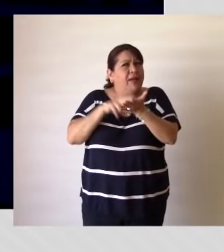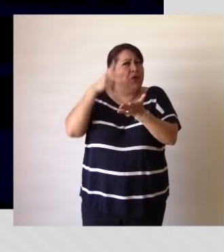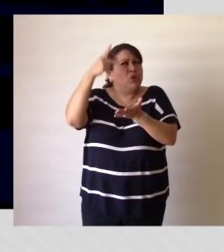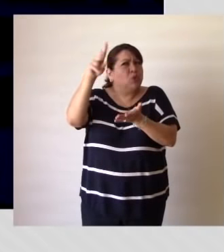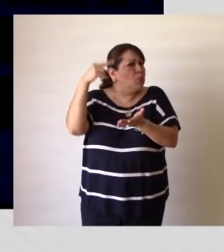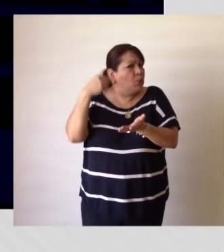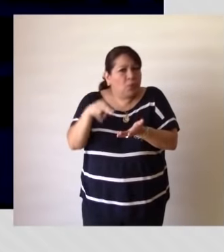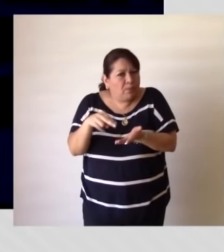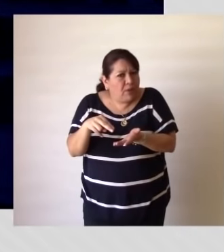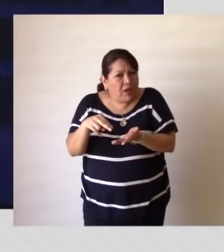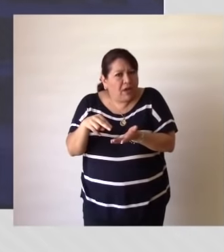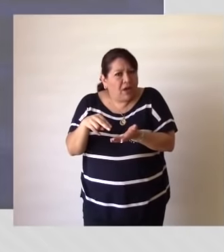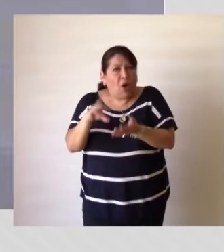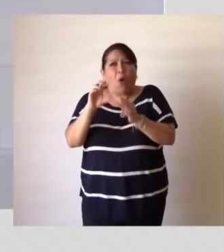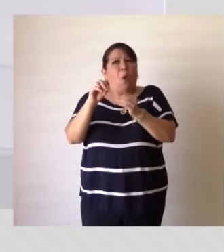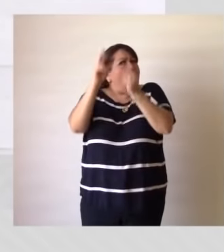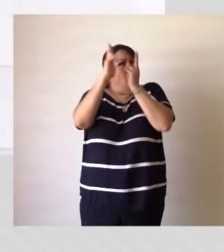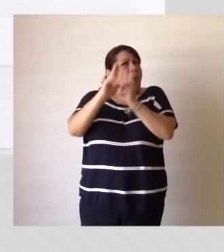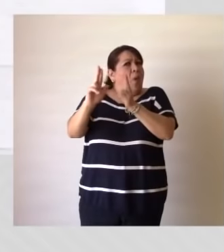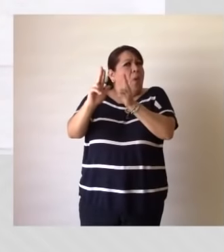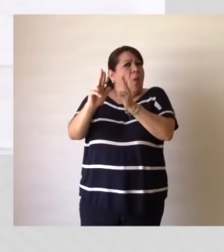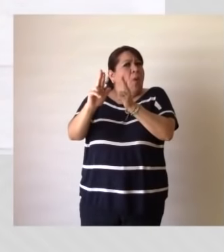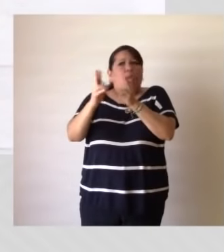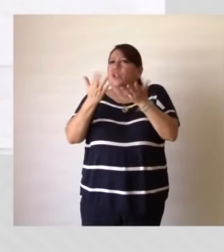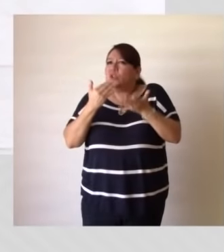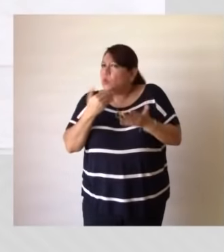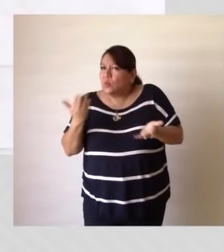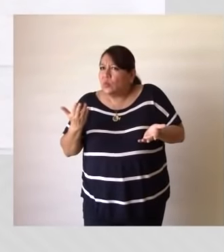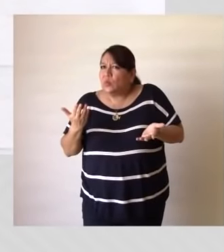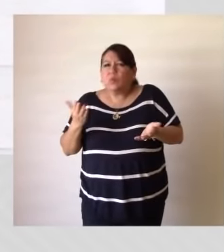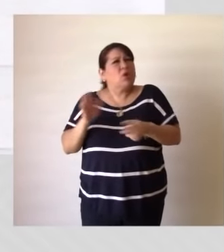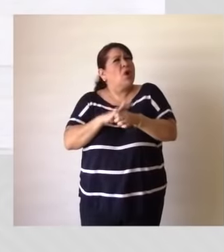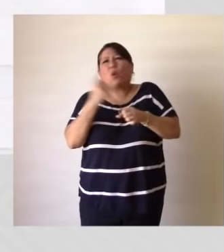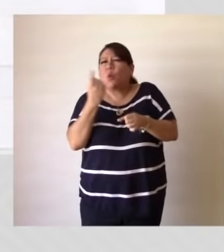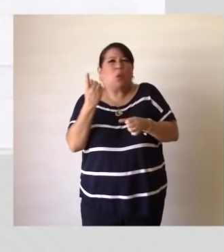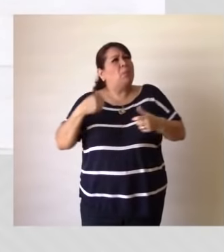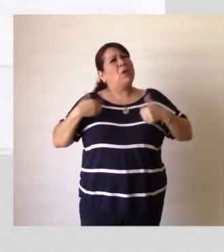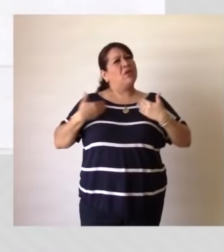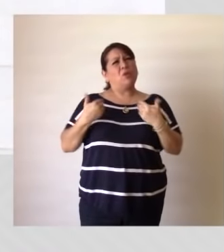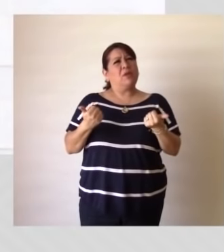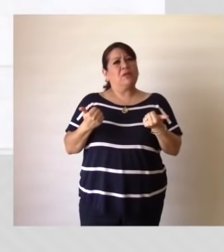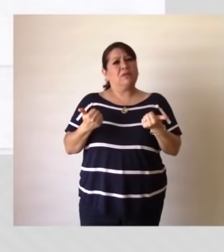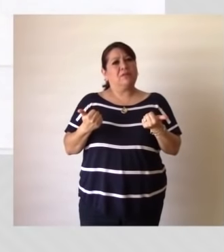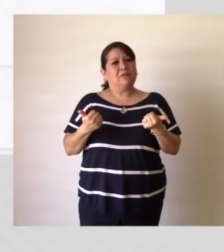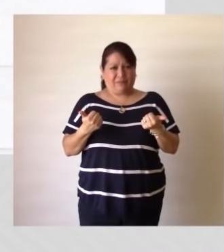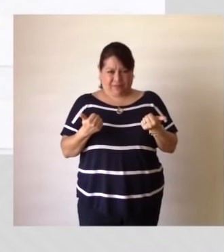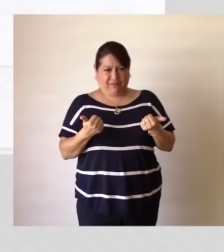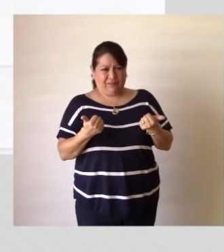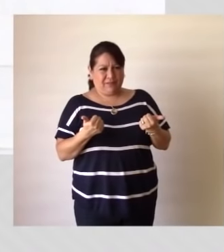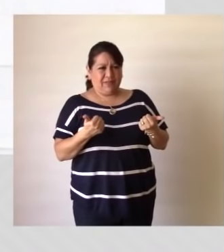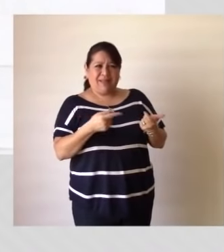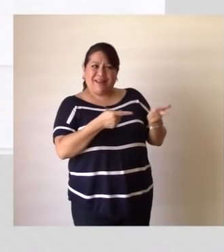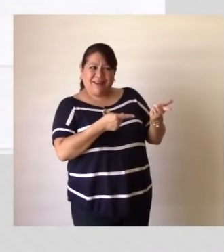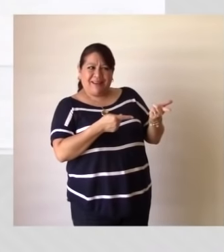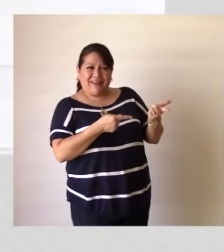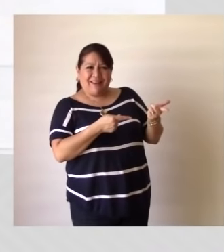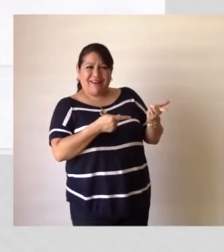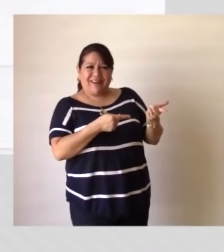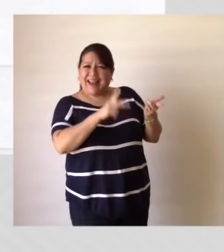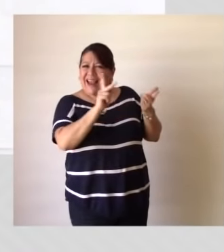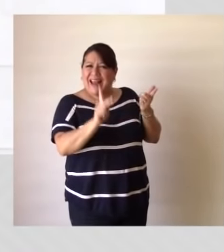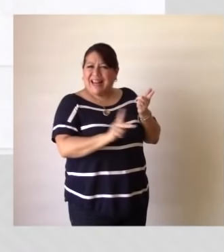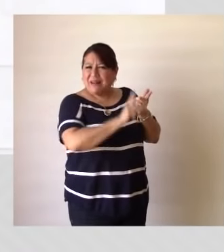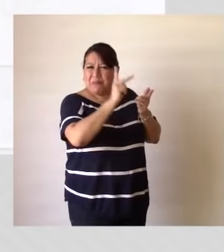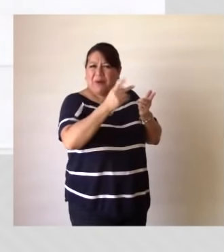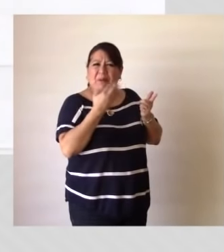enseña algo que el pueblo mismo no se había percatado de su actitud